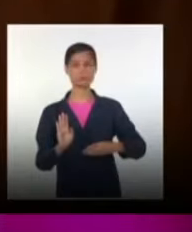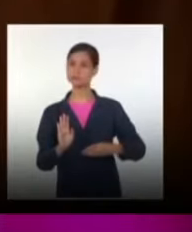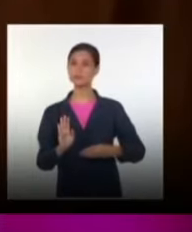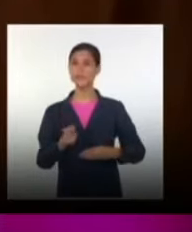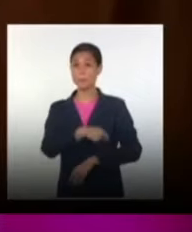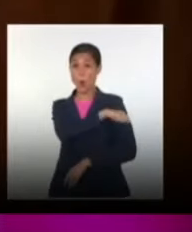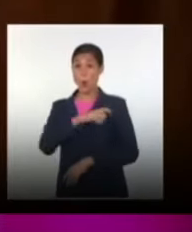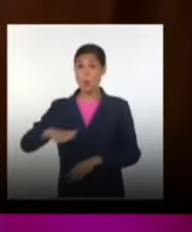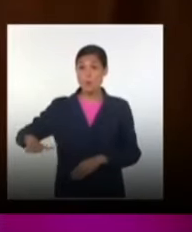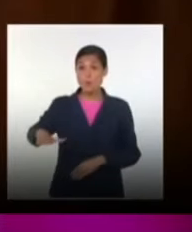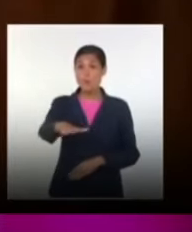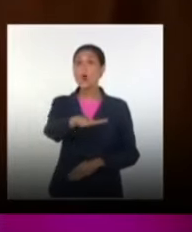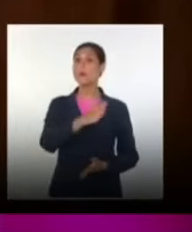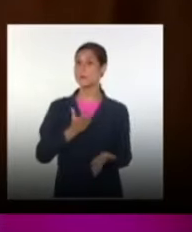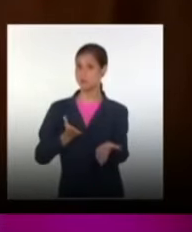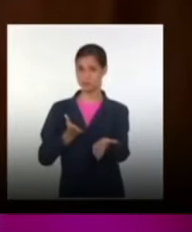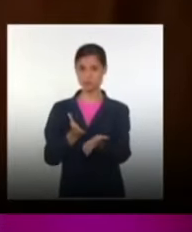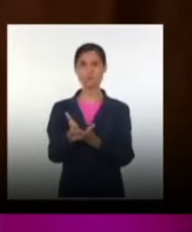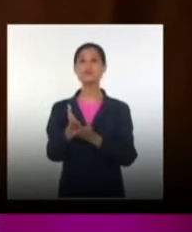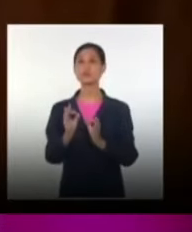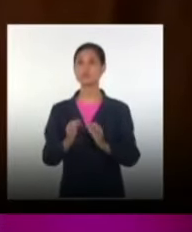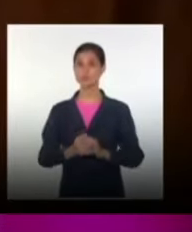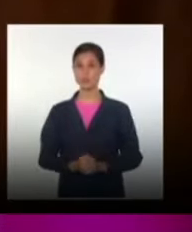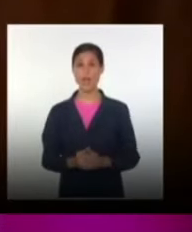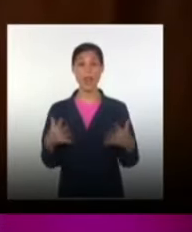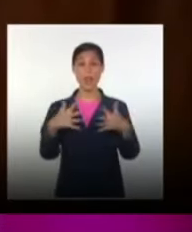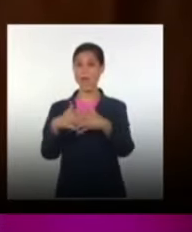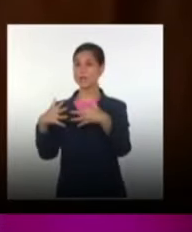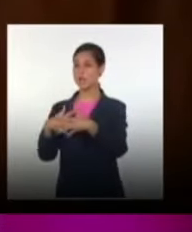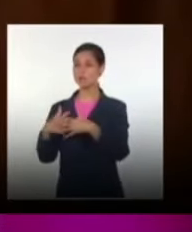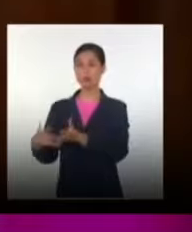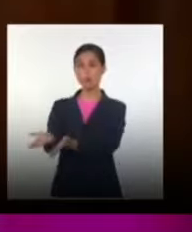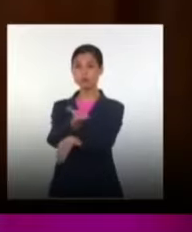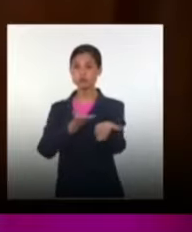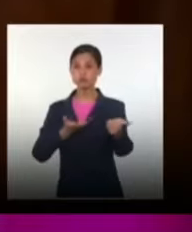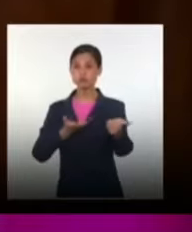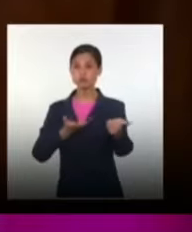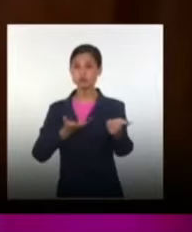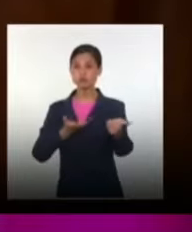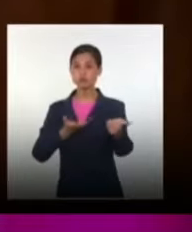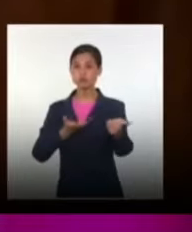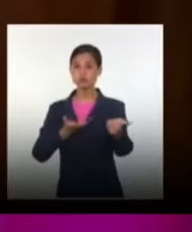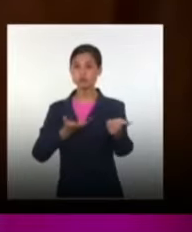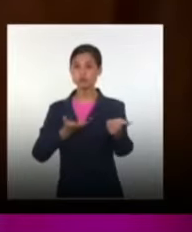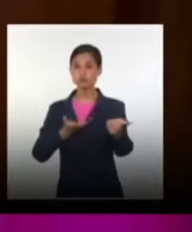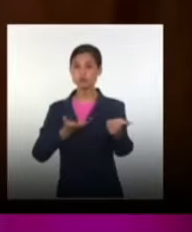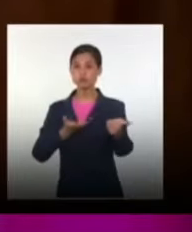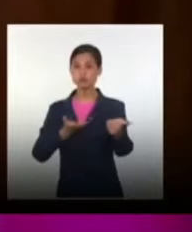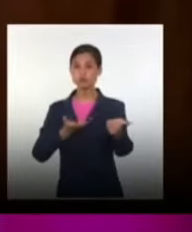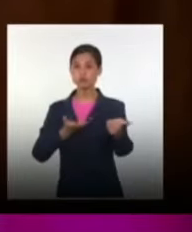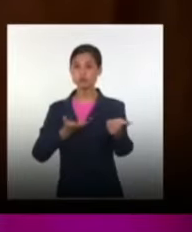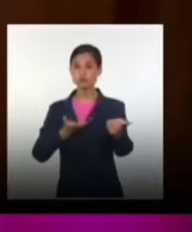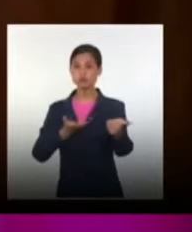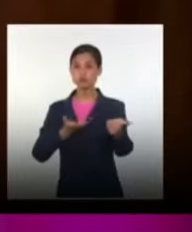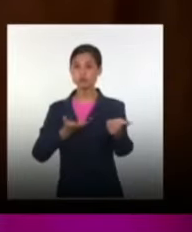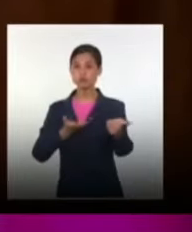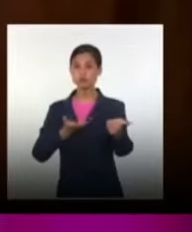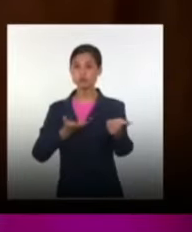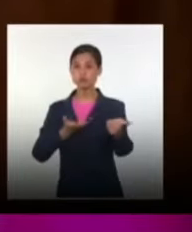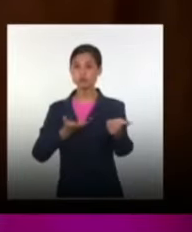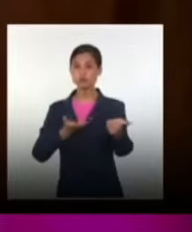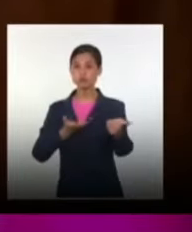pueblo cubano ni la inmensa obra colectiva y social de la revolución. Pero que ¿dónde está? Yo quiero ver la inmensa obra